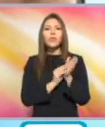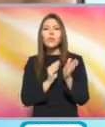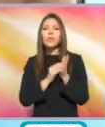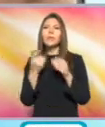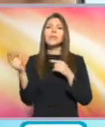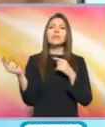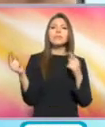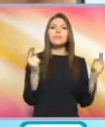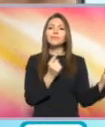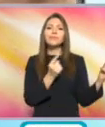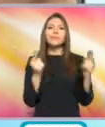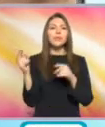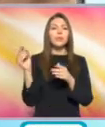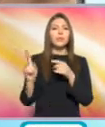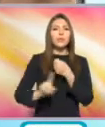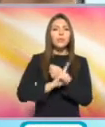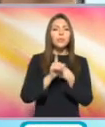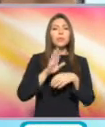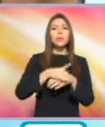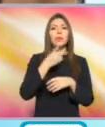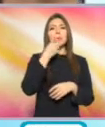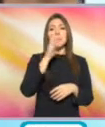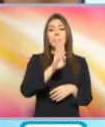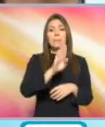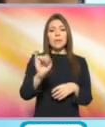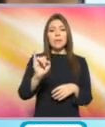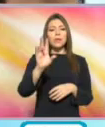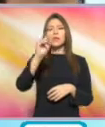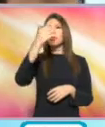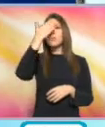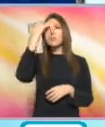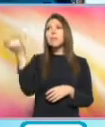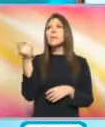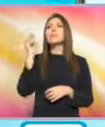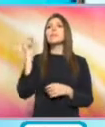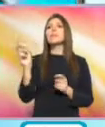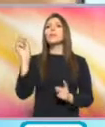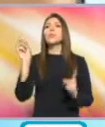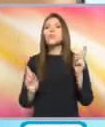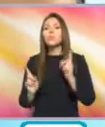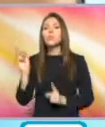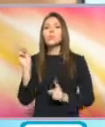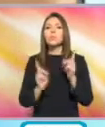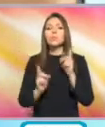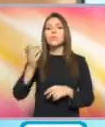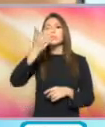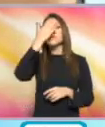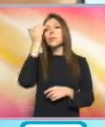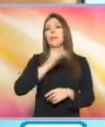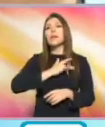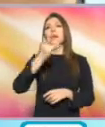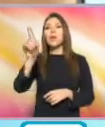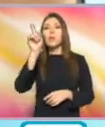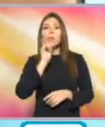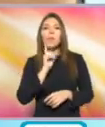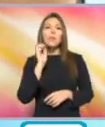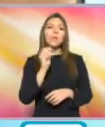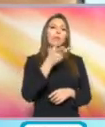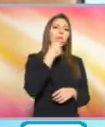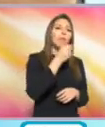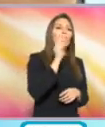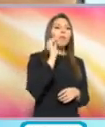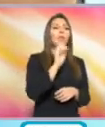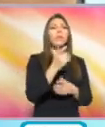piensa que una persona bisexual es alguien que realmente no sabe lo que quiere o está en la transición para convertirse, y lo pongo